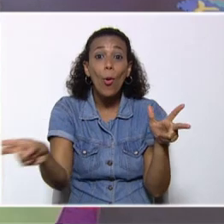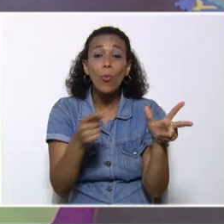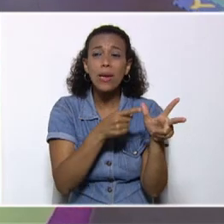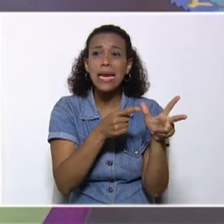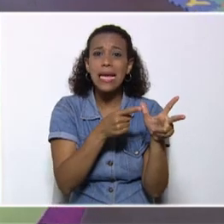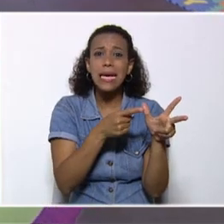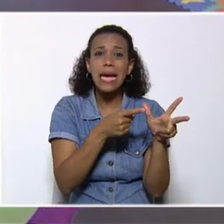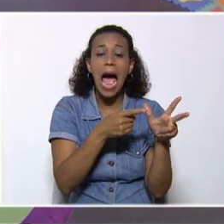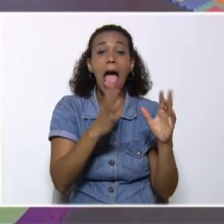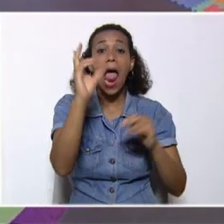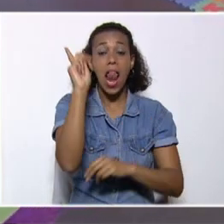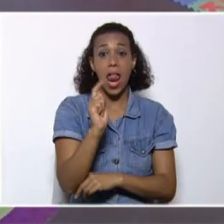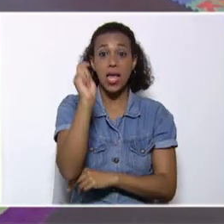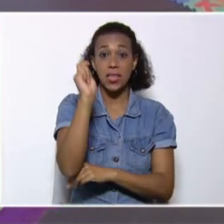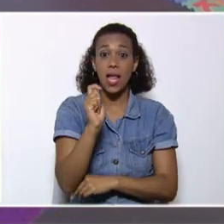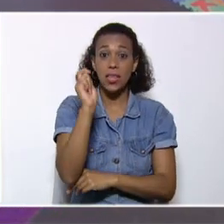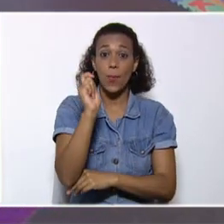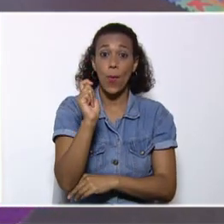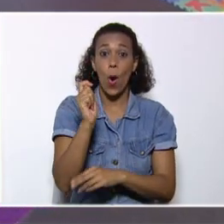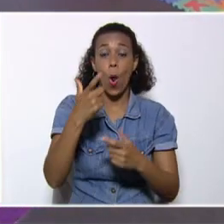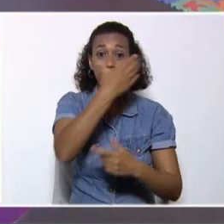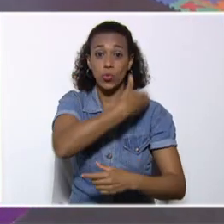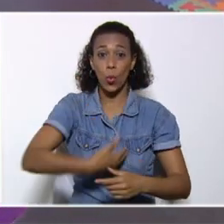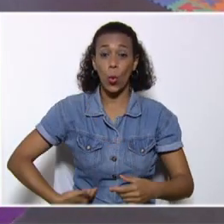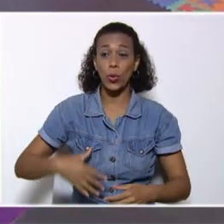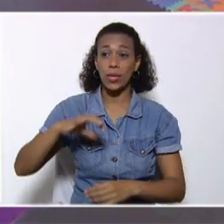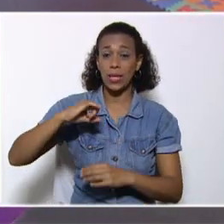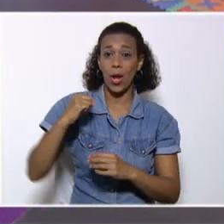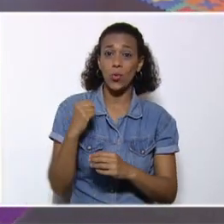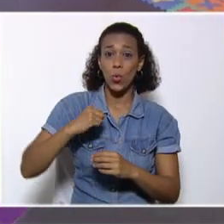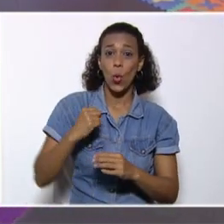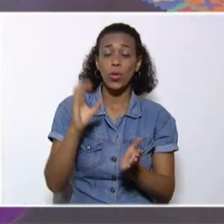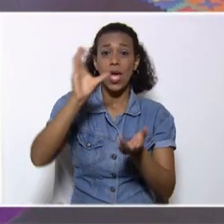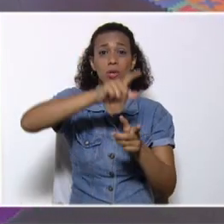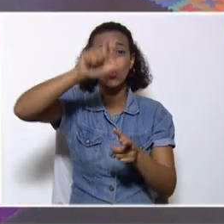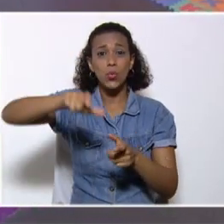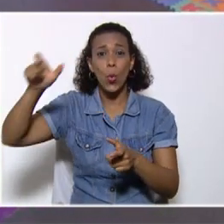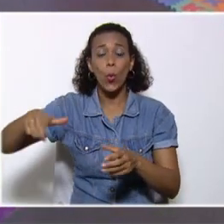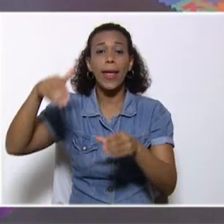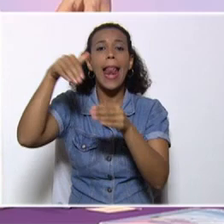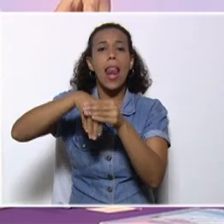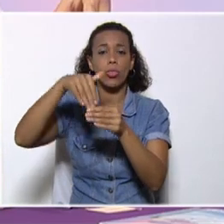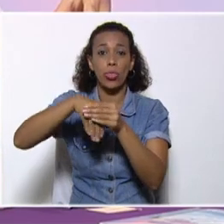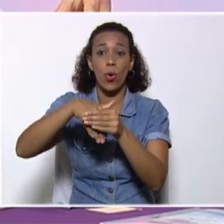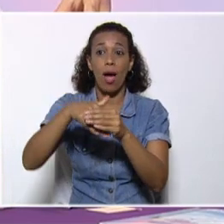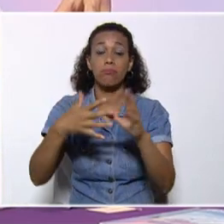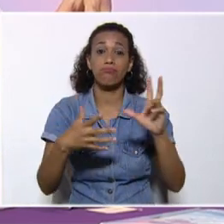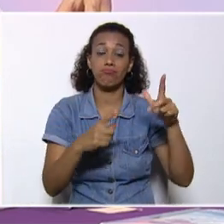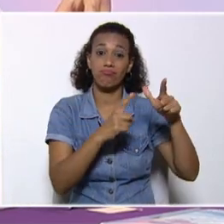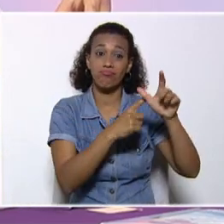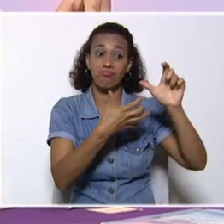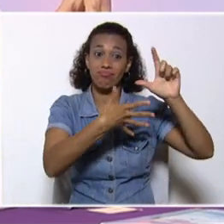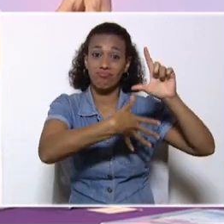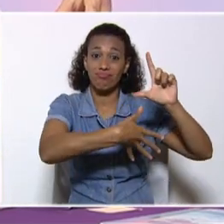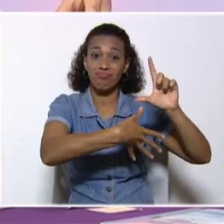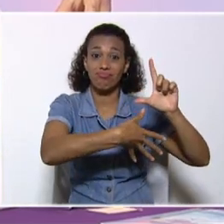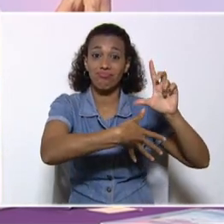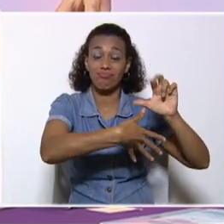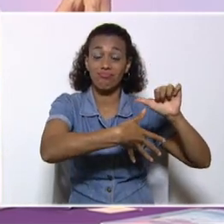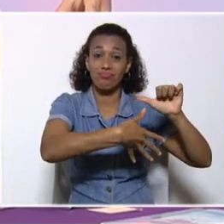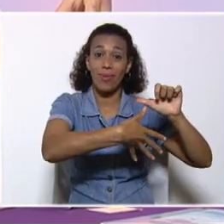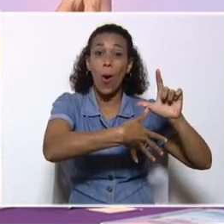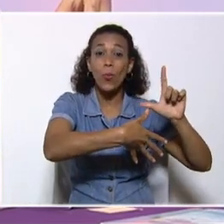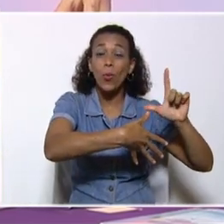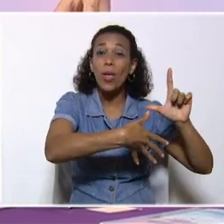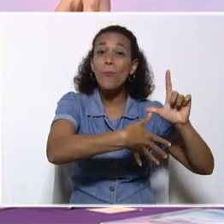se divide en legislativo, ejecutivo, judicial, ciudadano y electoral. Cada una de las ramas del poder